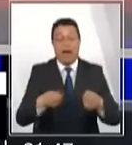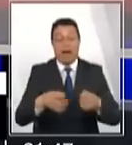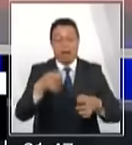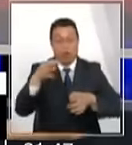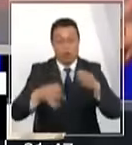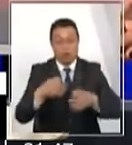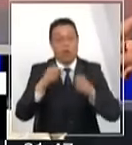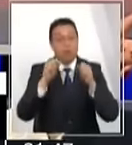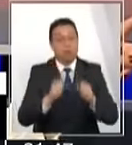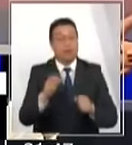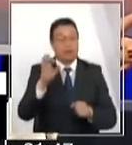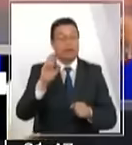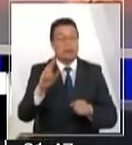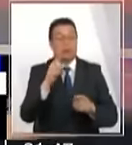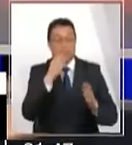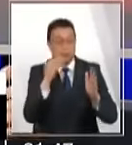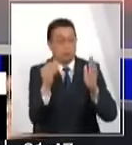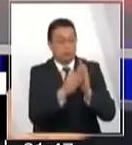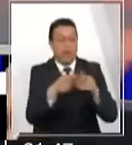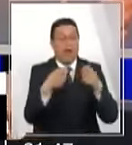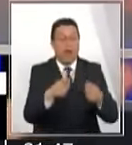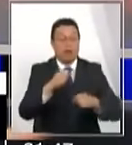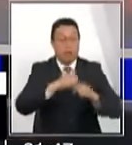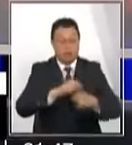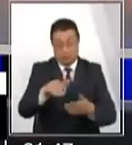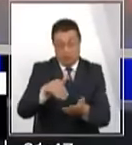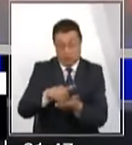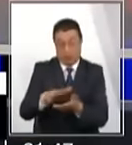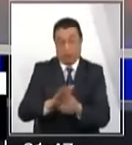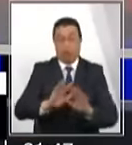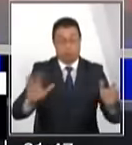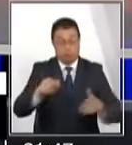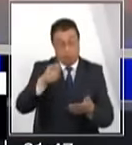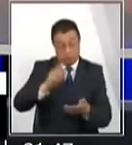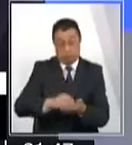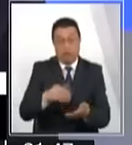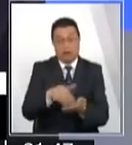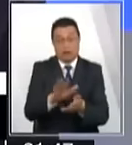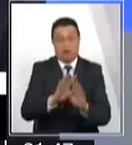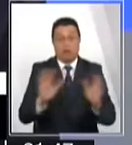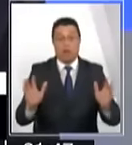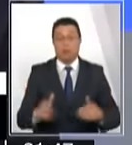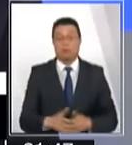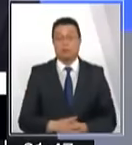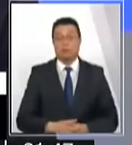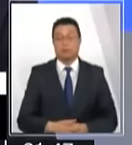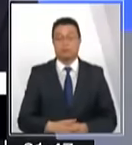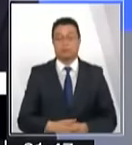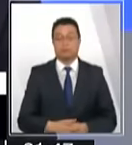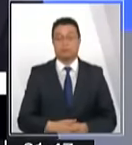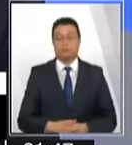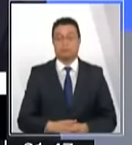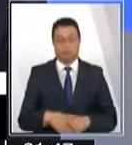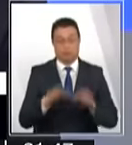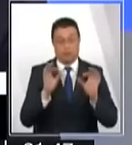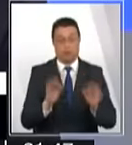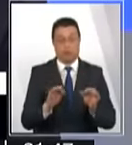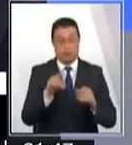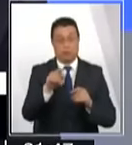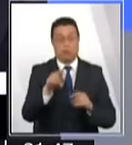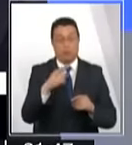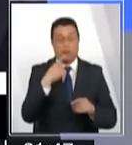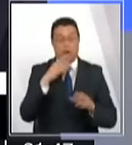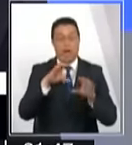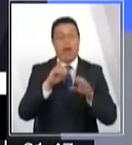ser imputados como gastos de la empresa o son gastos rechazados y se ha dicho que son gastos rechazados en tribunales eh efectivamente se ha dicho que son